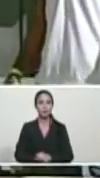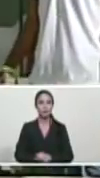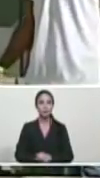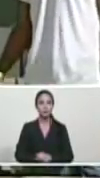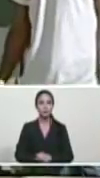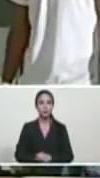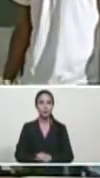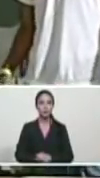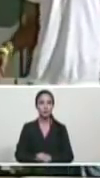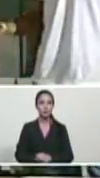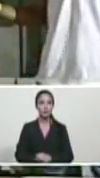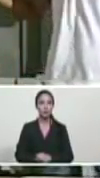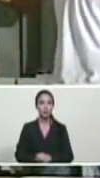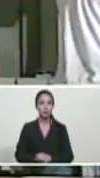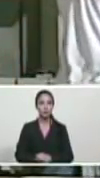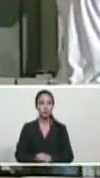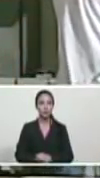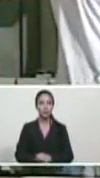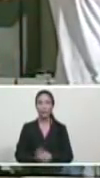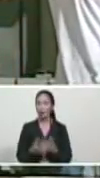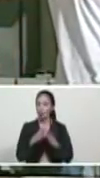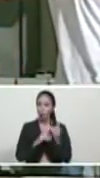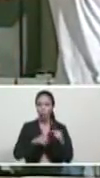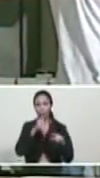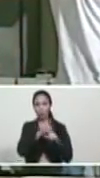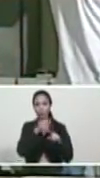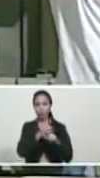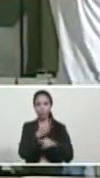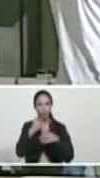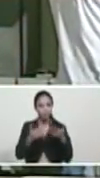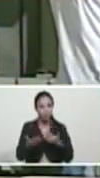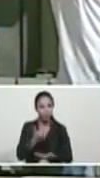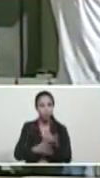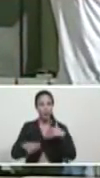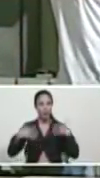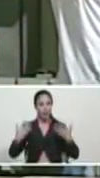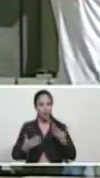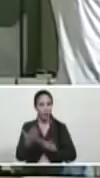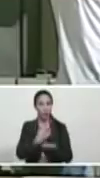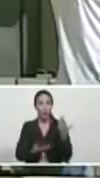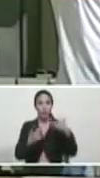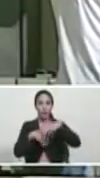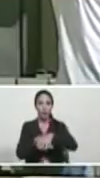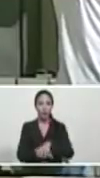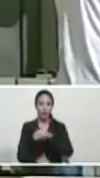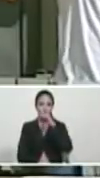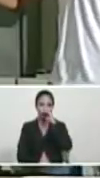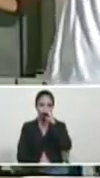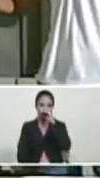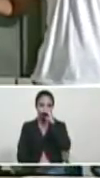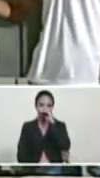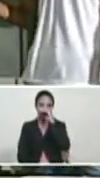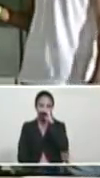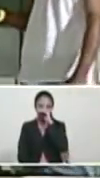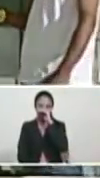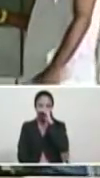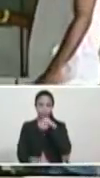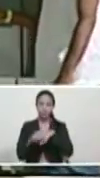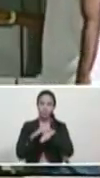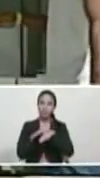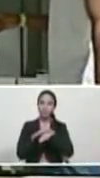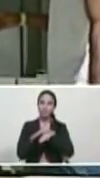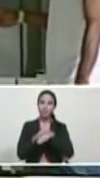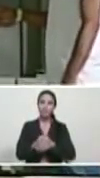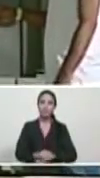Tienen que haber relaciones de trabajo permanentes, armónicas, integradas, entre el motor farmacéutico y